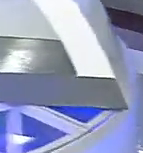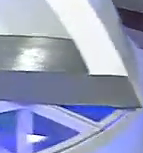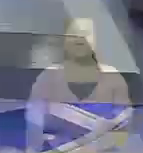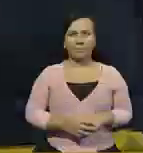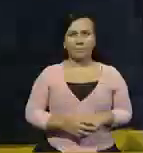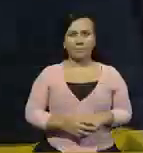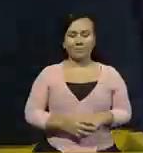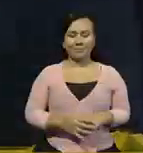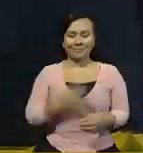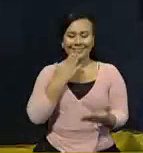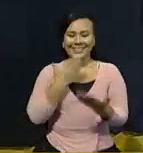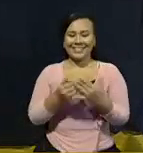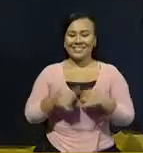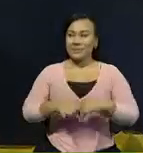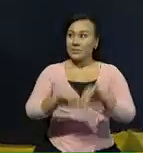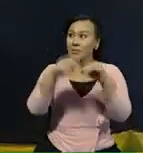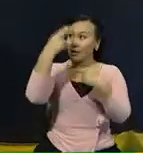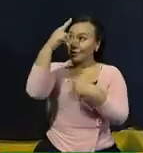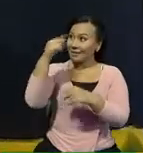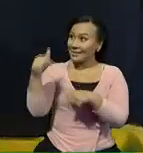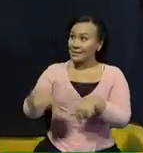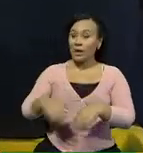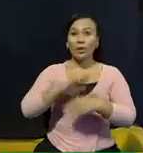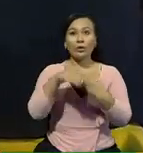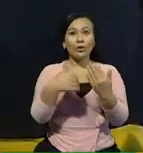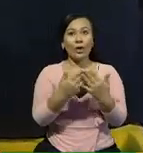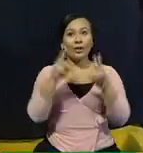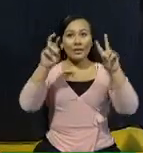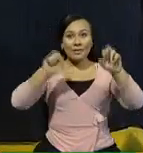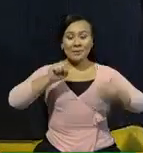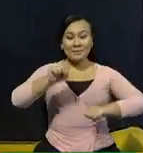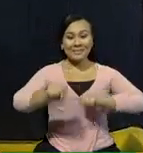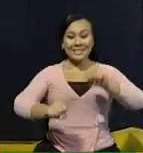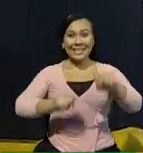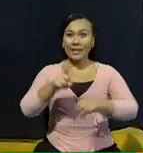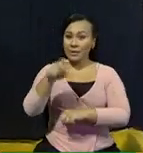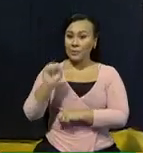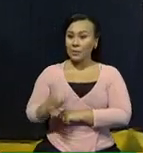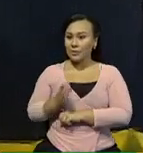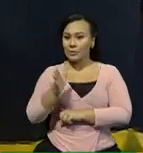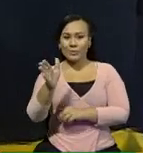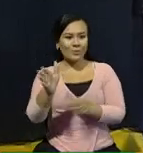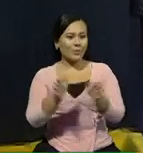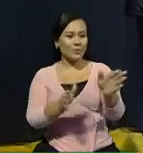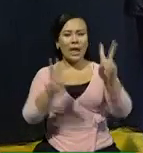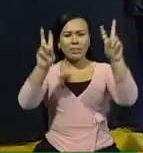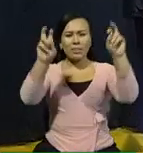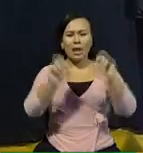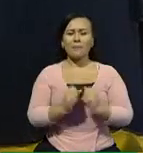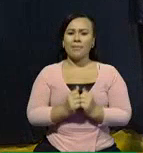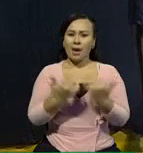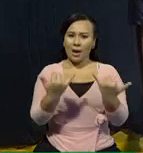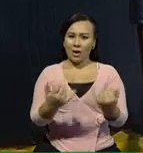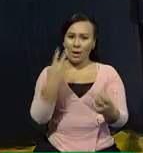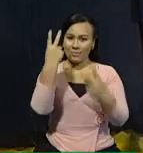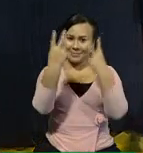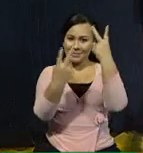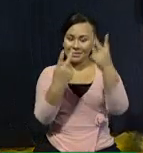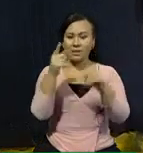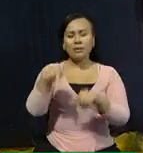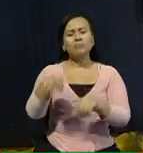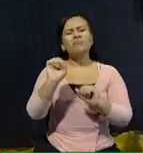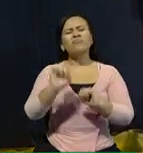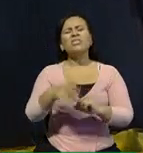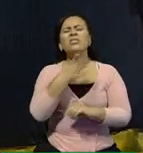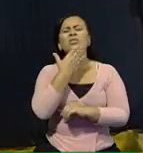Gracias por continuar en nuestra sintonía. Todo en bici, rompiendo fronteras, es el nombre del proyecto que tiene el objeto de mejorar